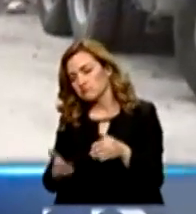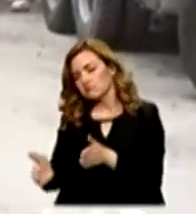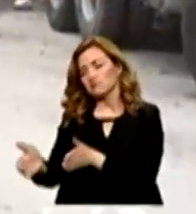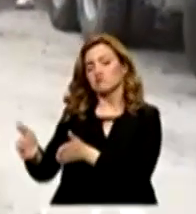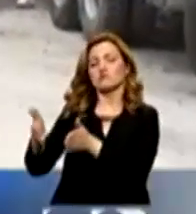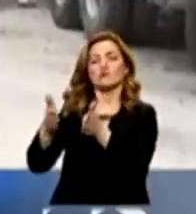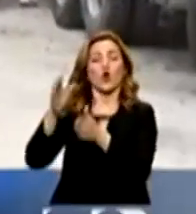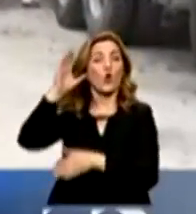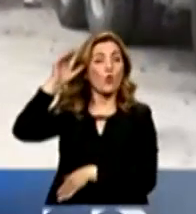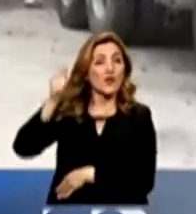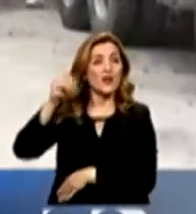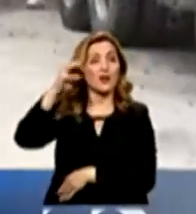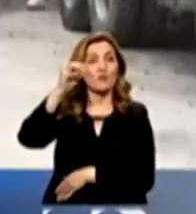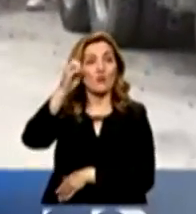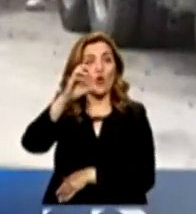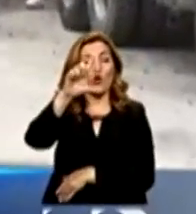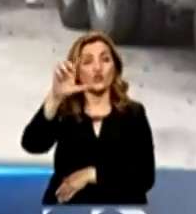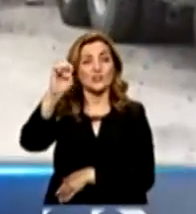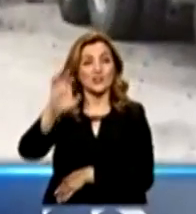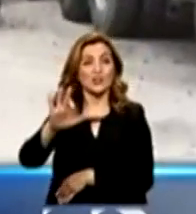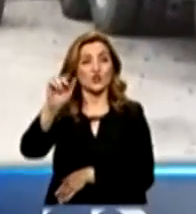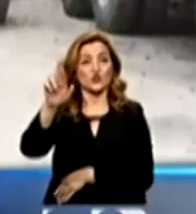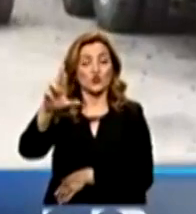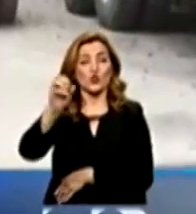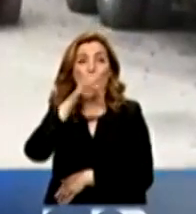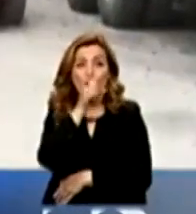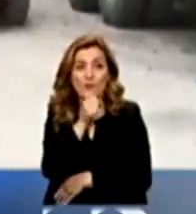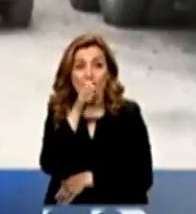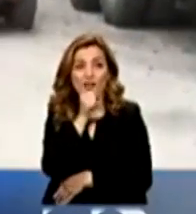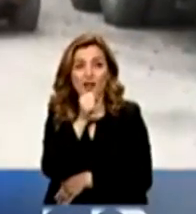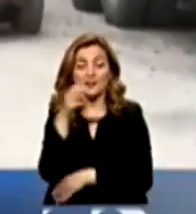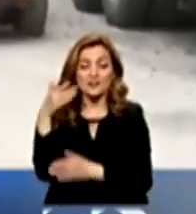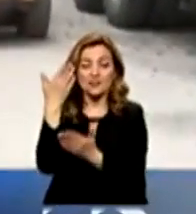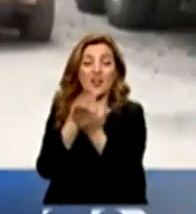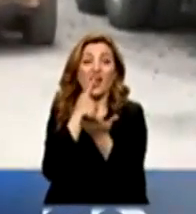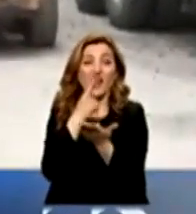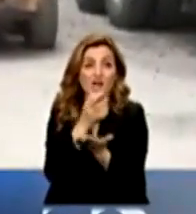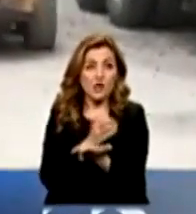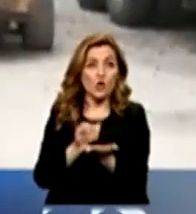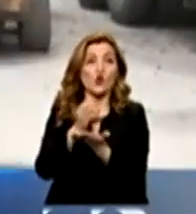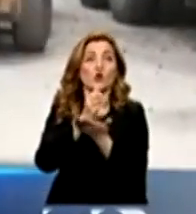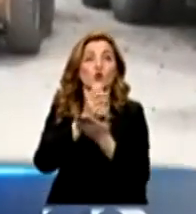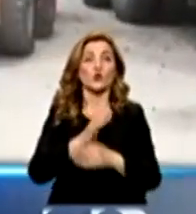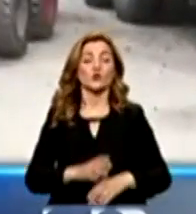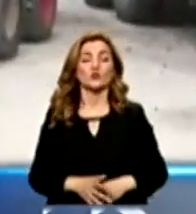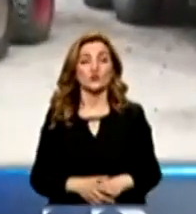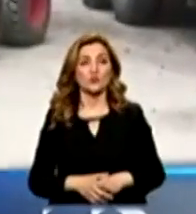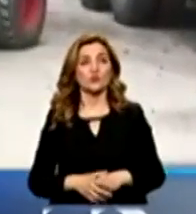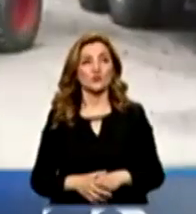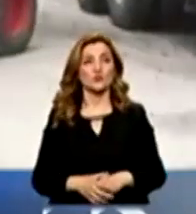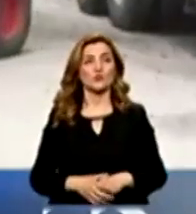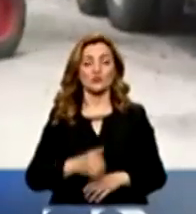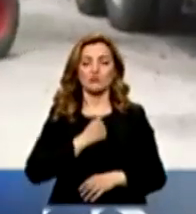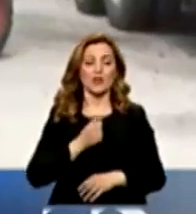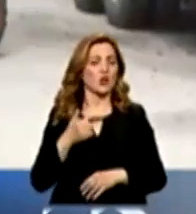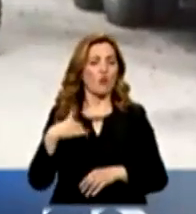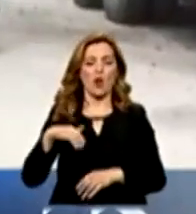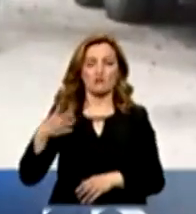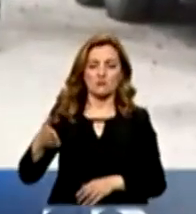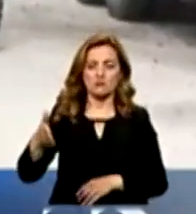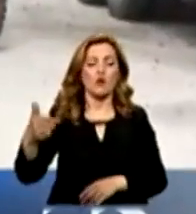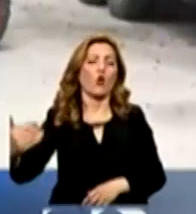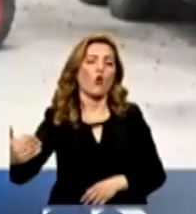vía Cuenca-Molleturo-Naranjal para llegar a la provincia del Oro y por supuesto lo propio para retornar a la